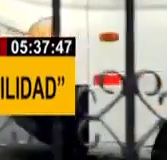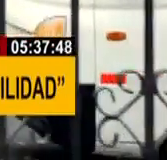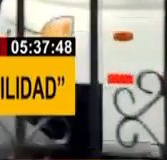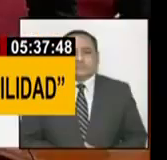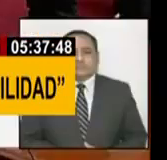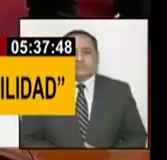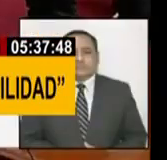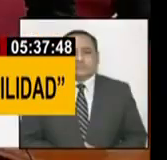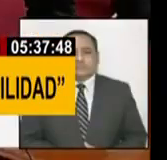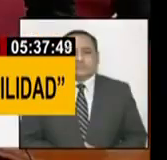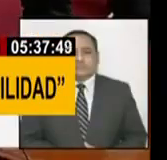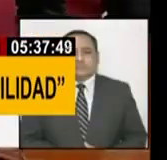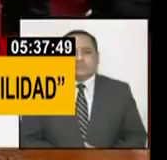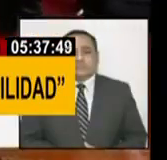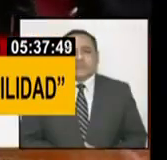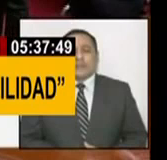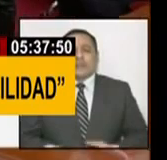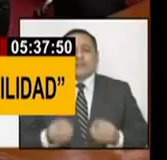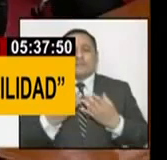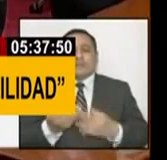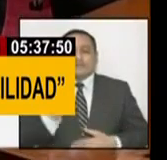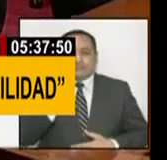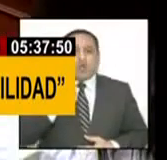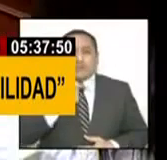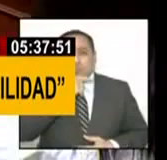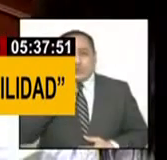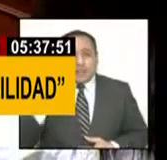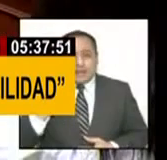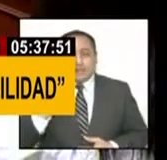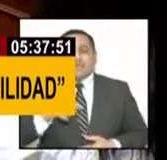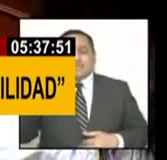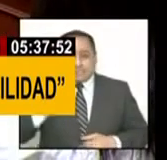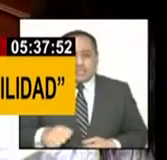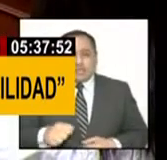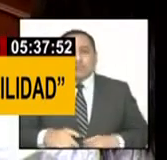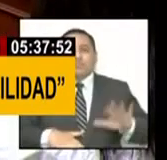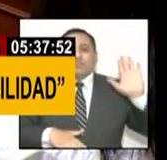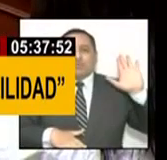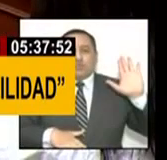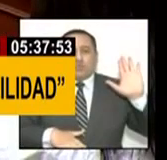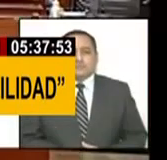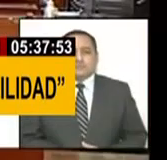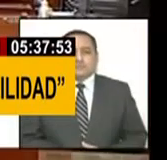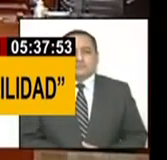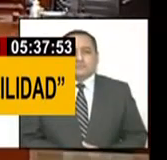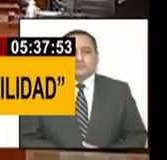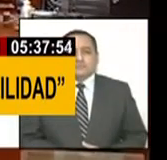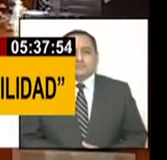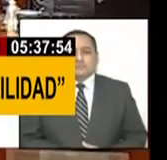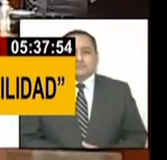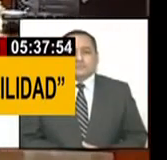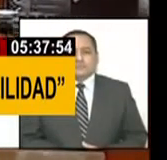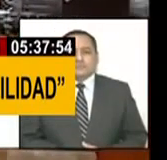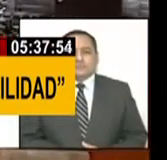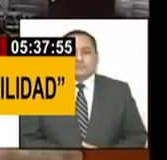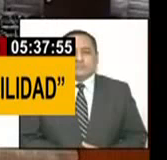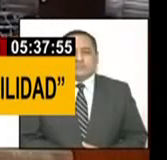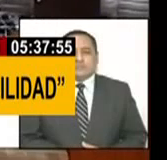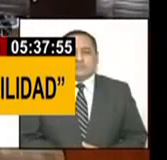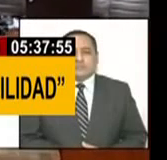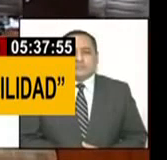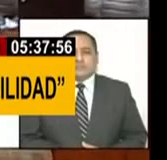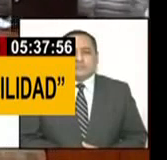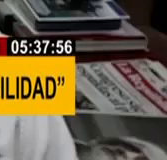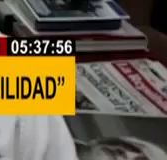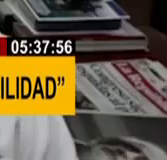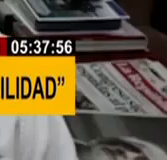existe. Para Fernando Tuesta, ex jefe de la OMP, la elección de Sagasti ha sido la más